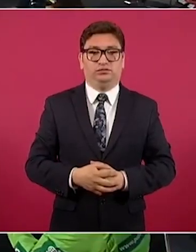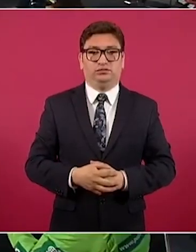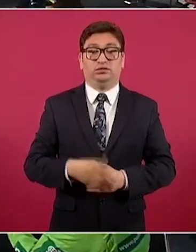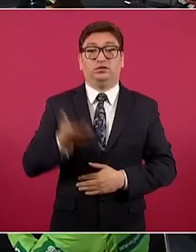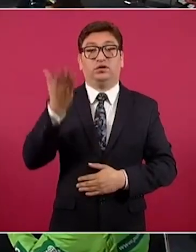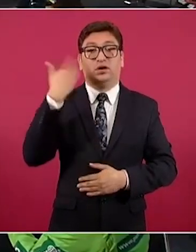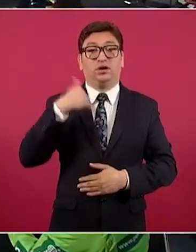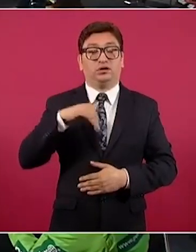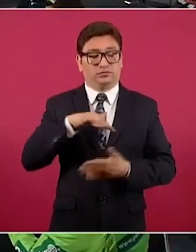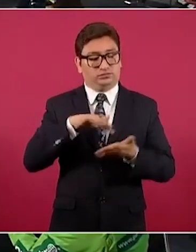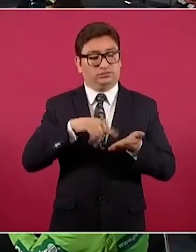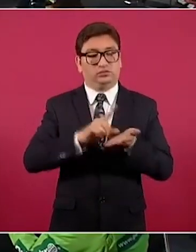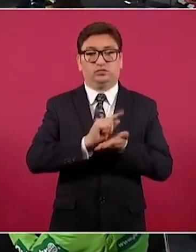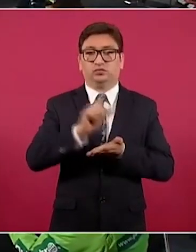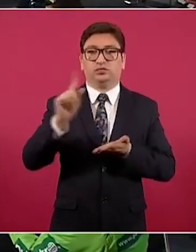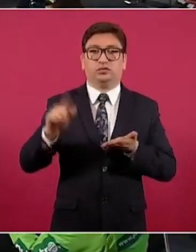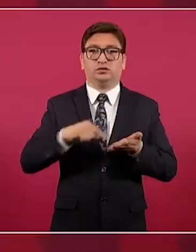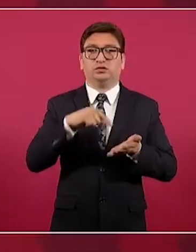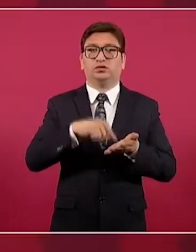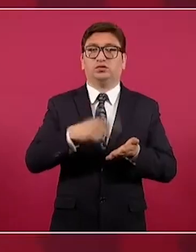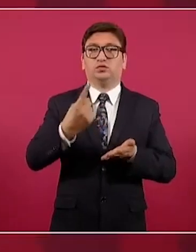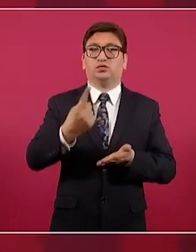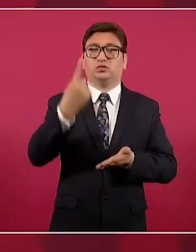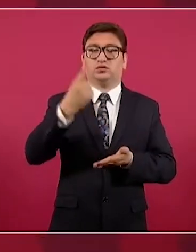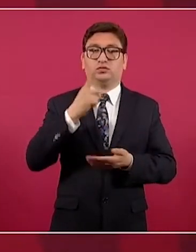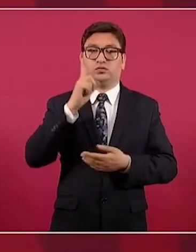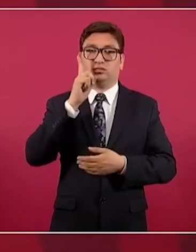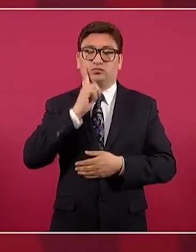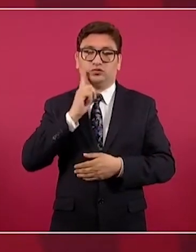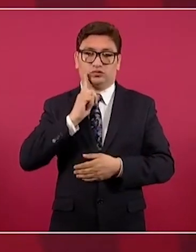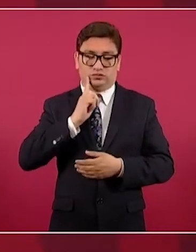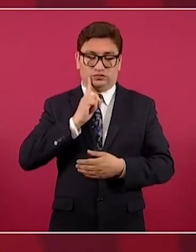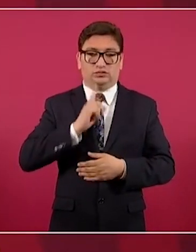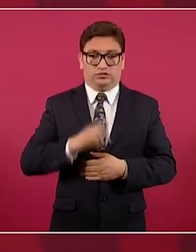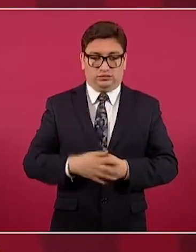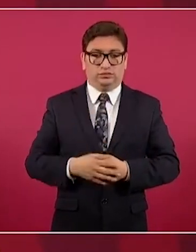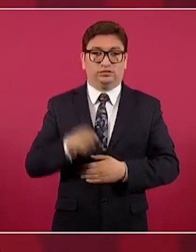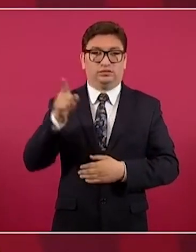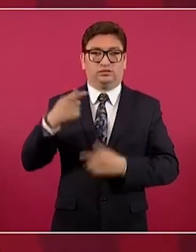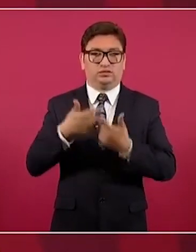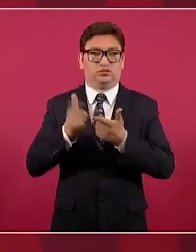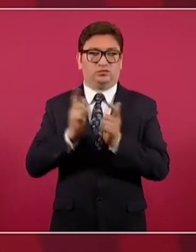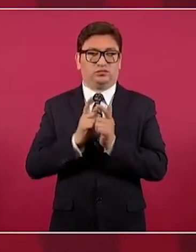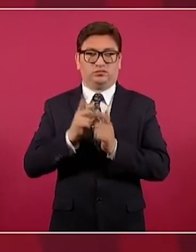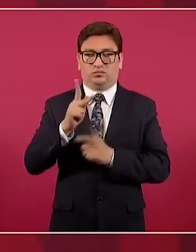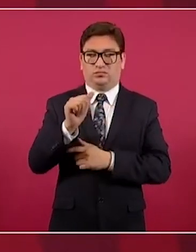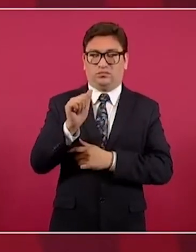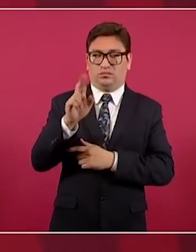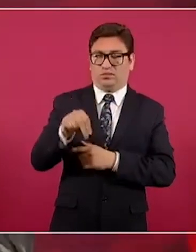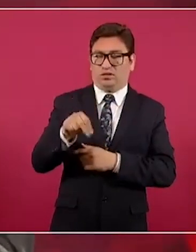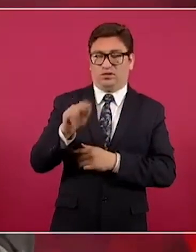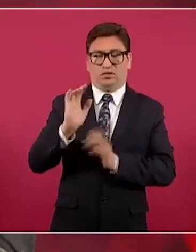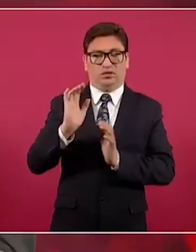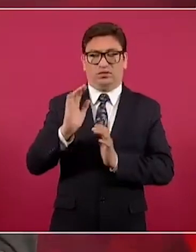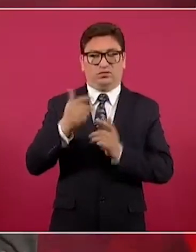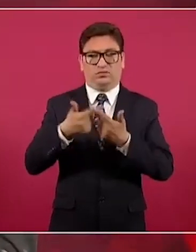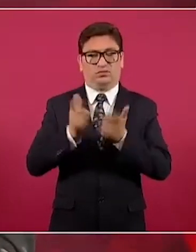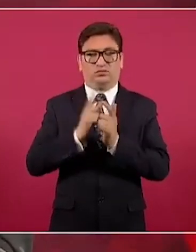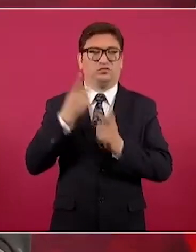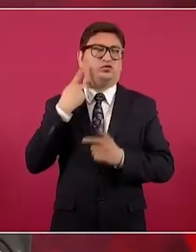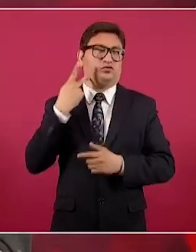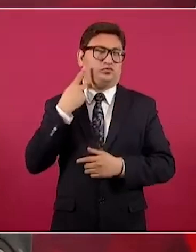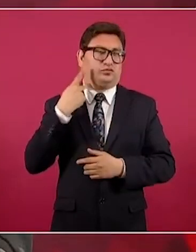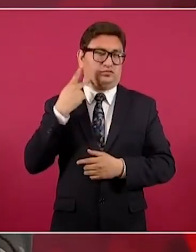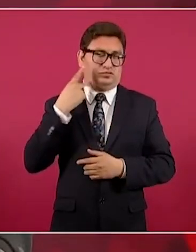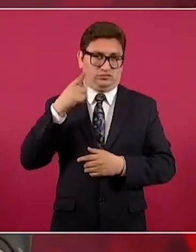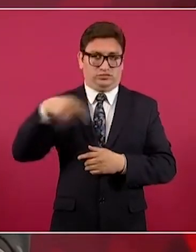Twitter de una legisladora del PAN o de otro partido del